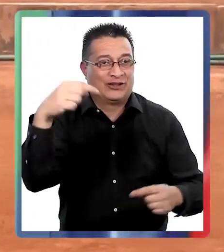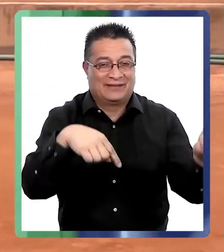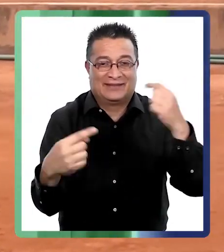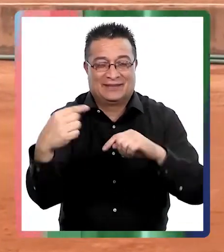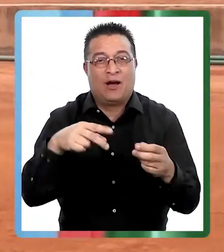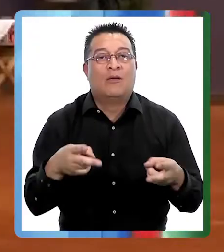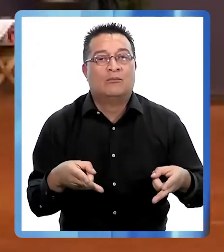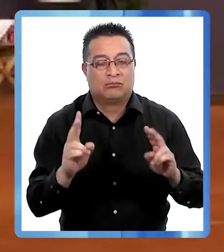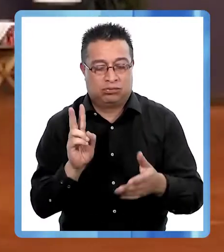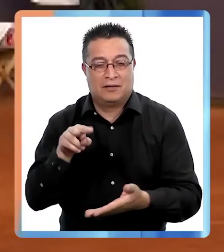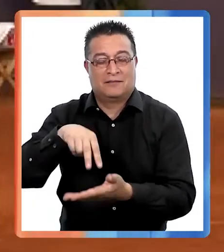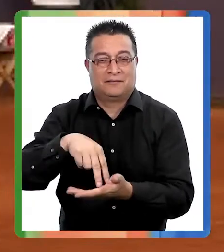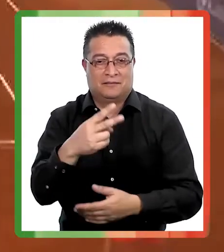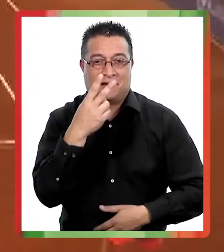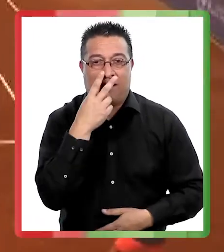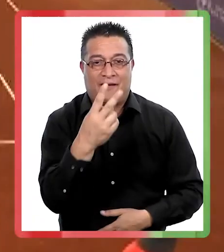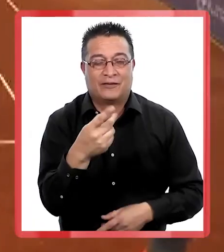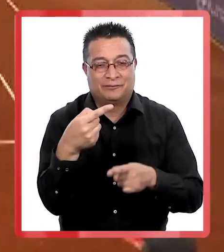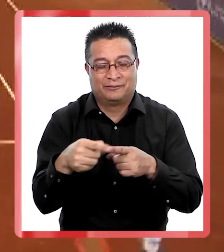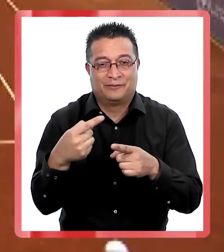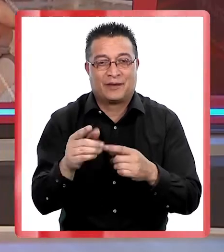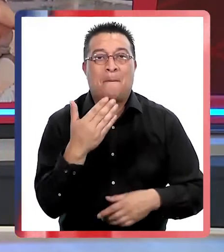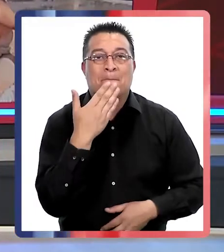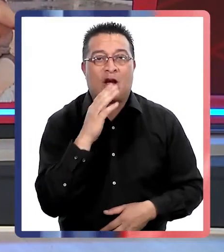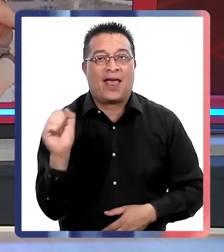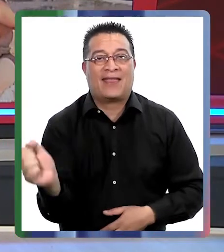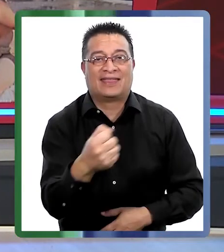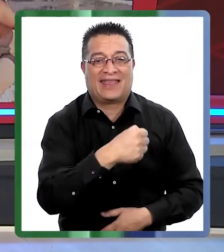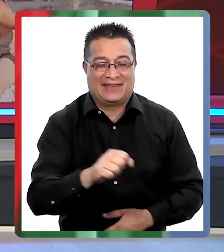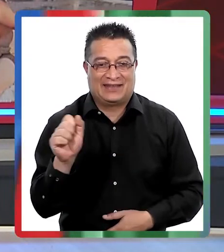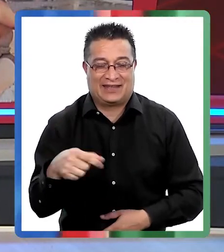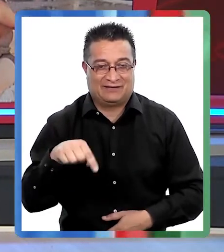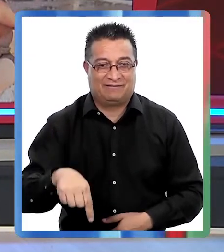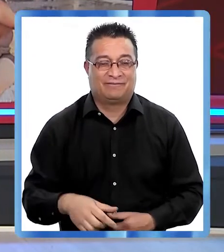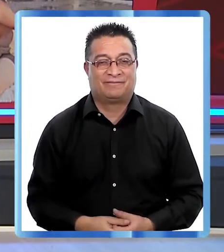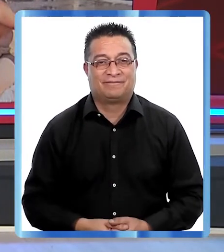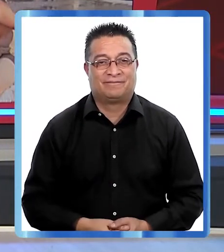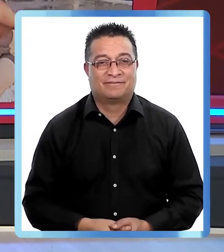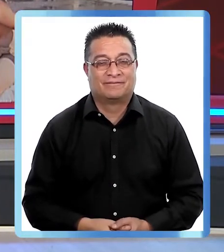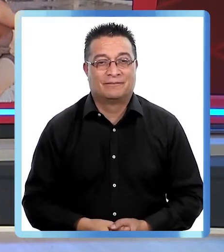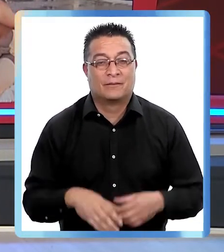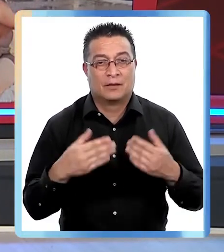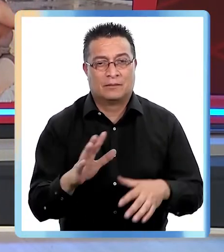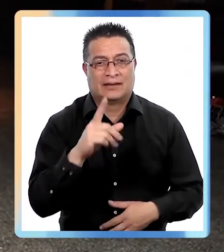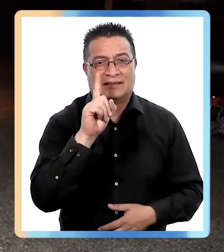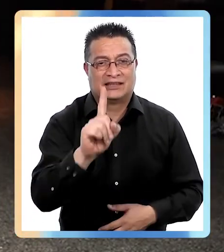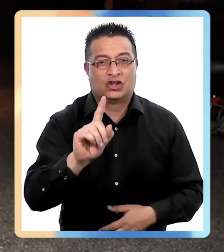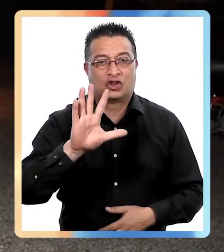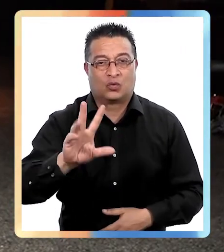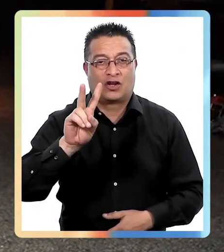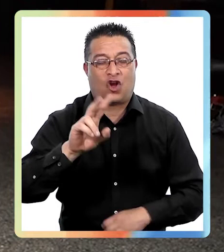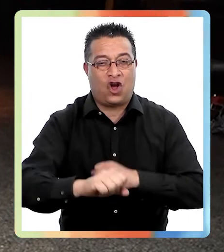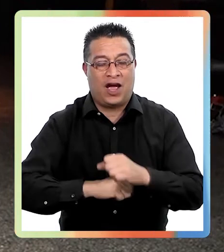hazañas de los mejores tenistas del circuito. Después de 152 años, el Muay Thai regresó a Rapa